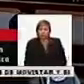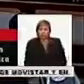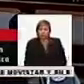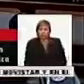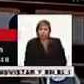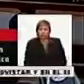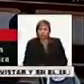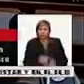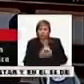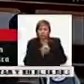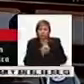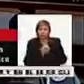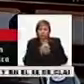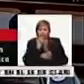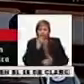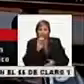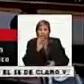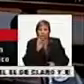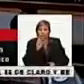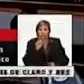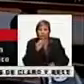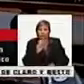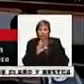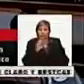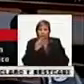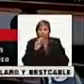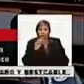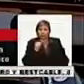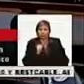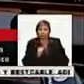del compañero Germán Luna Segura,